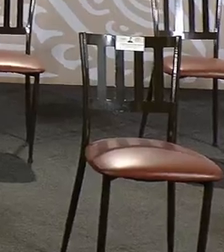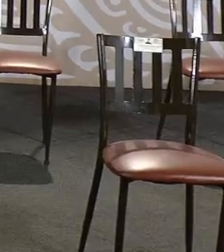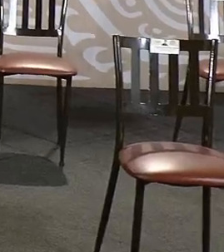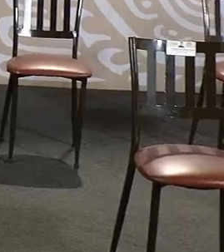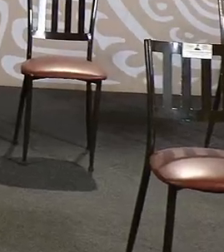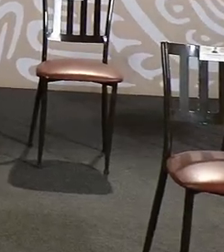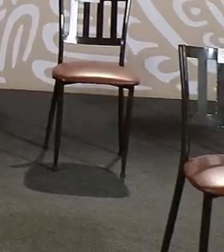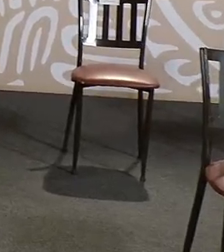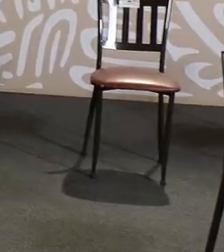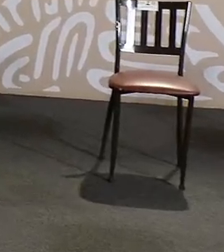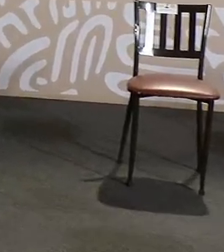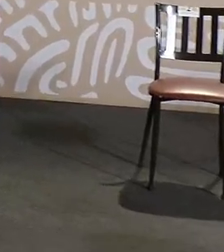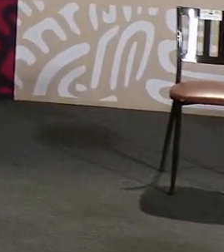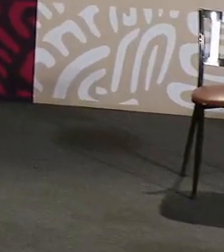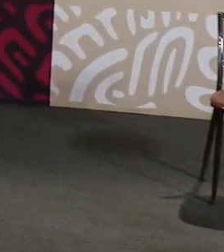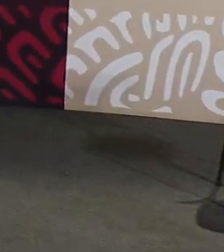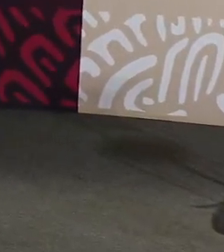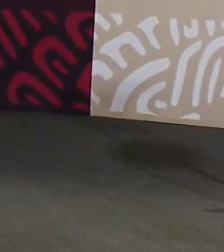Ánimo.